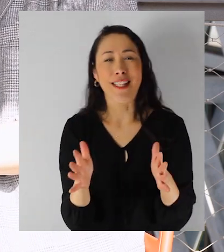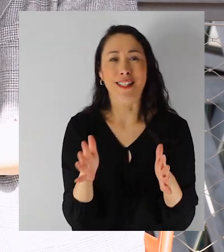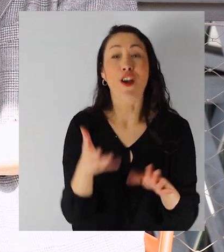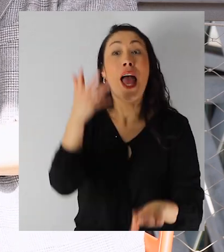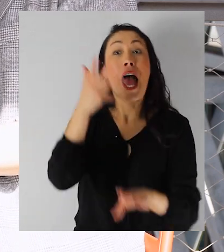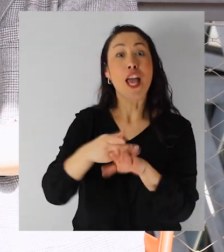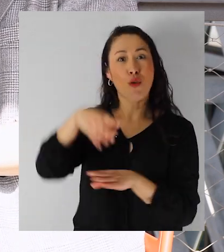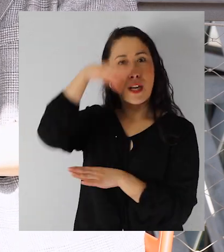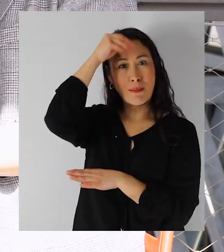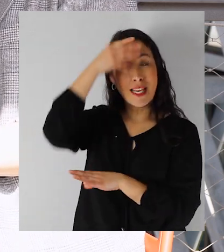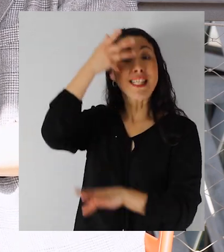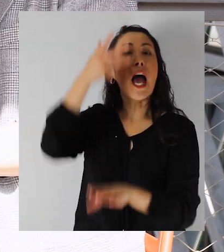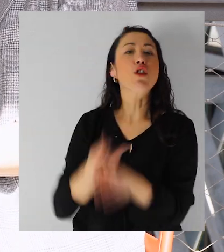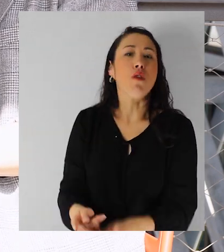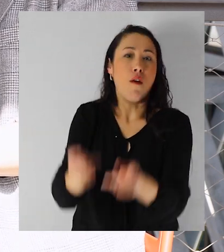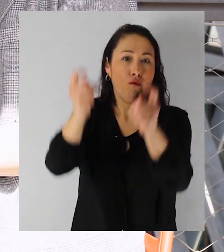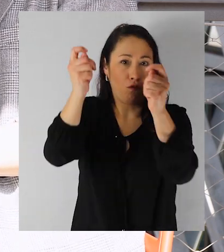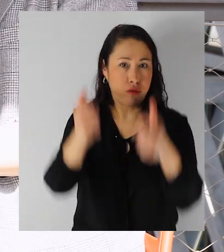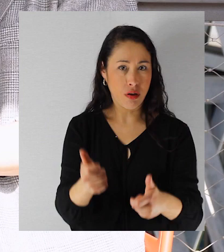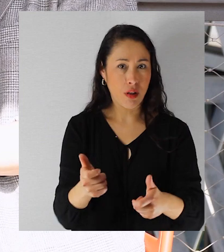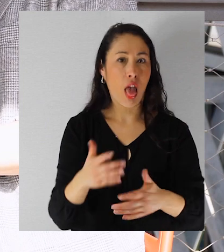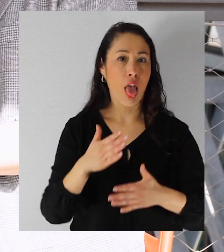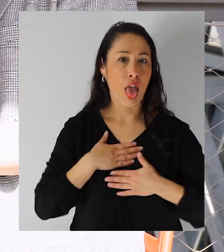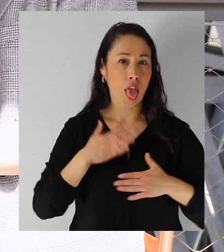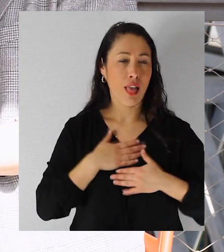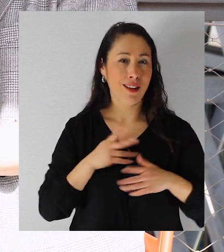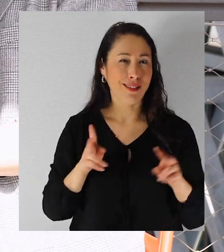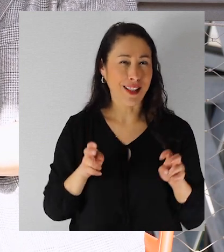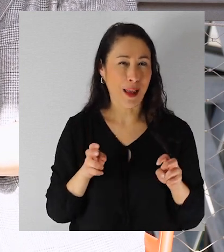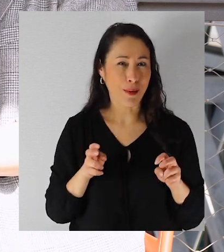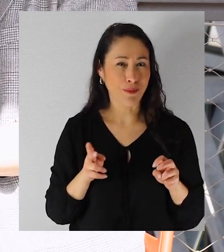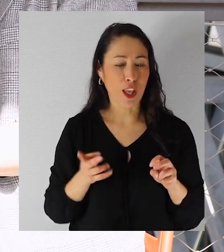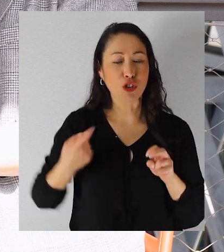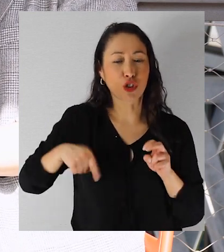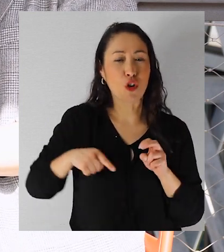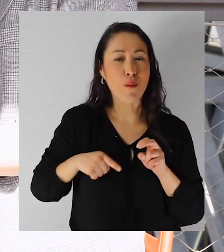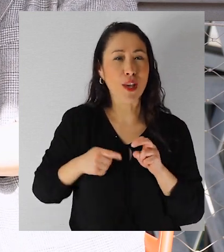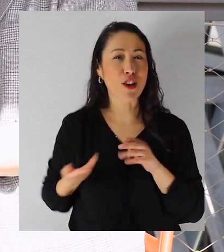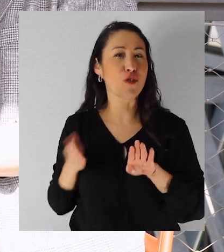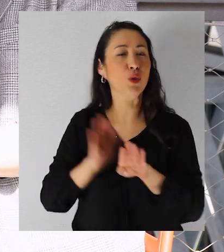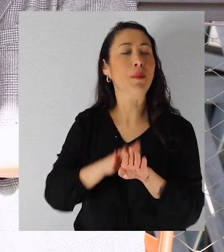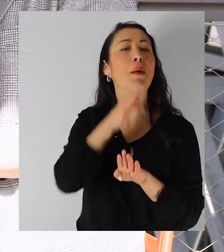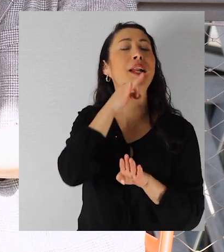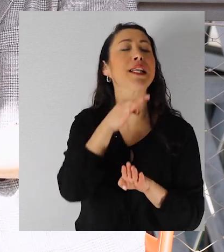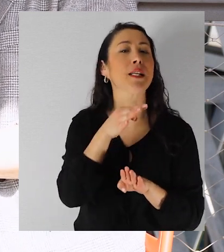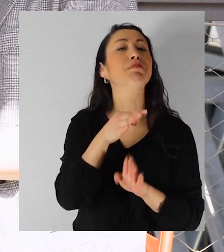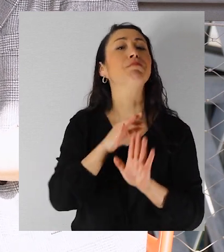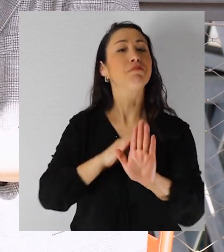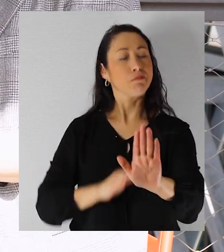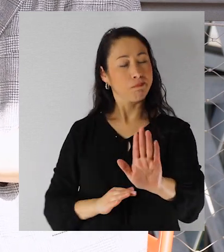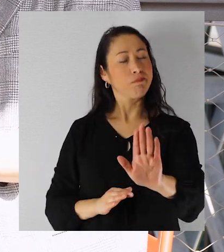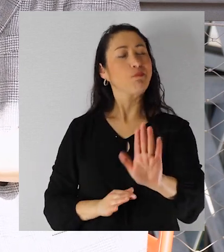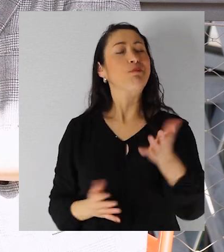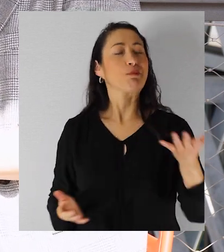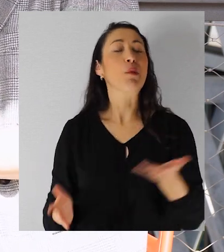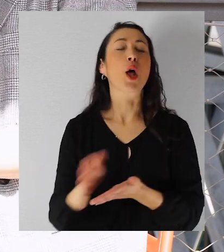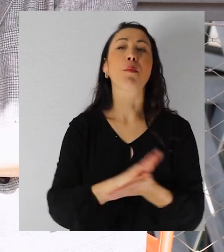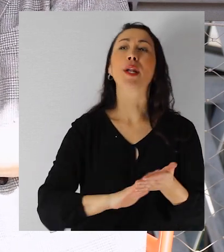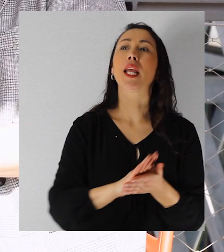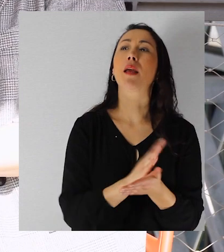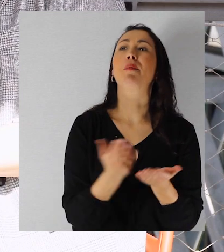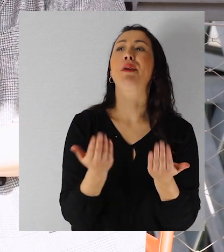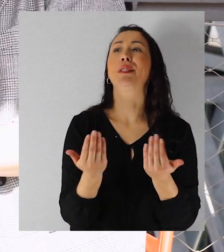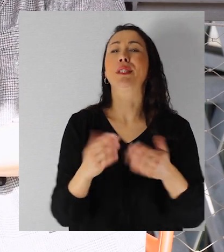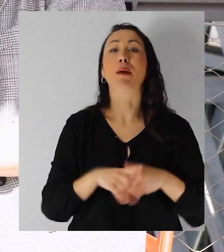una experticia que nos avala para decir, ¿sabes qué? A ver, necesitamos, por